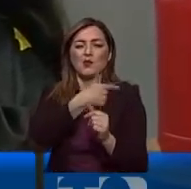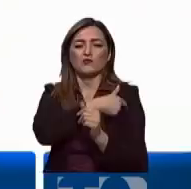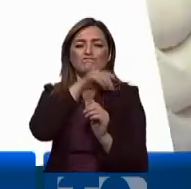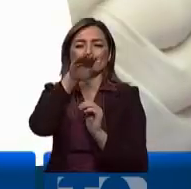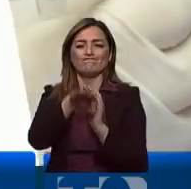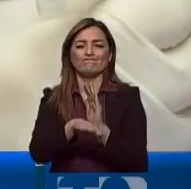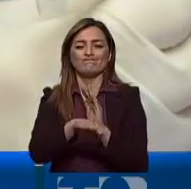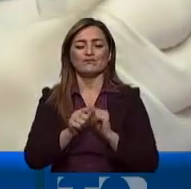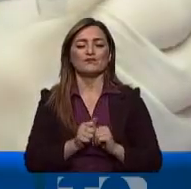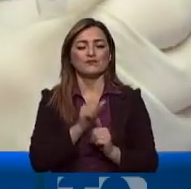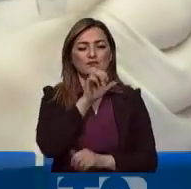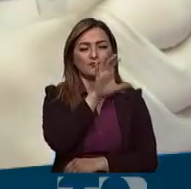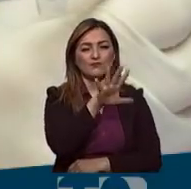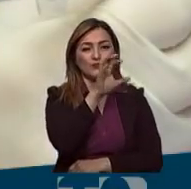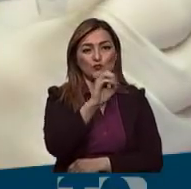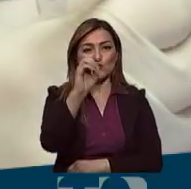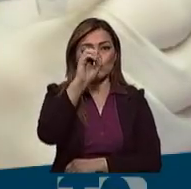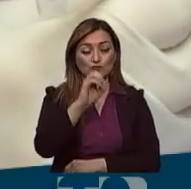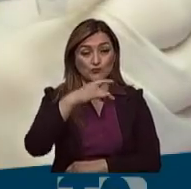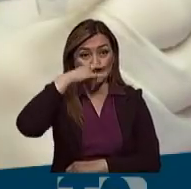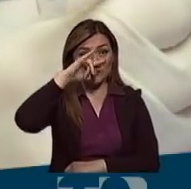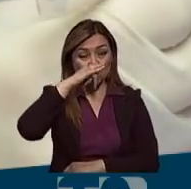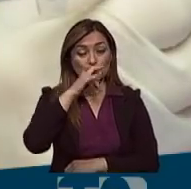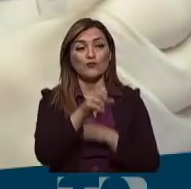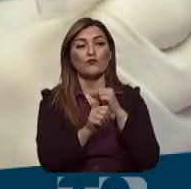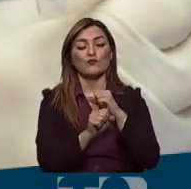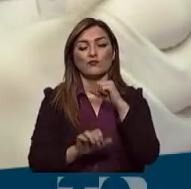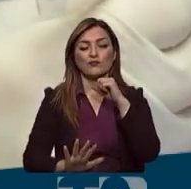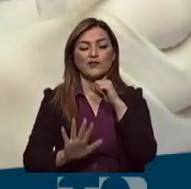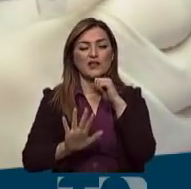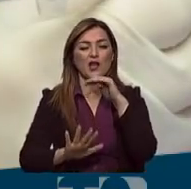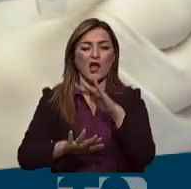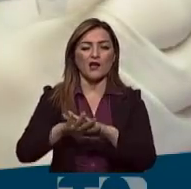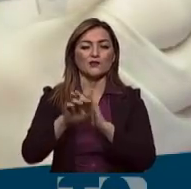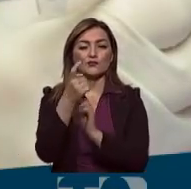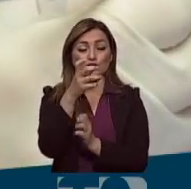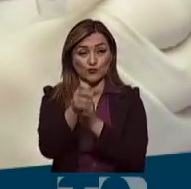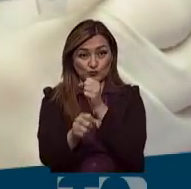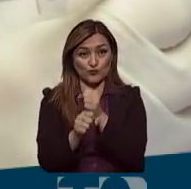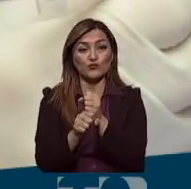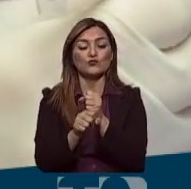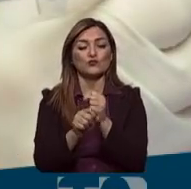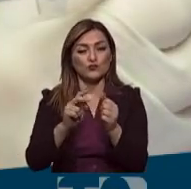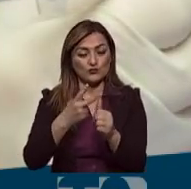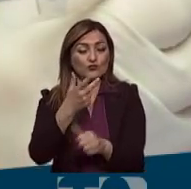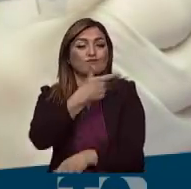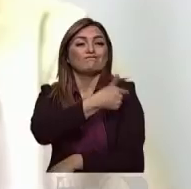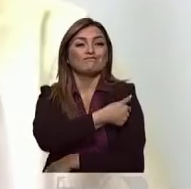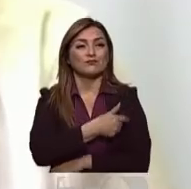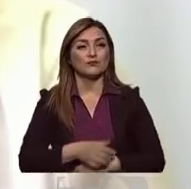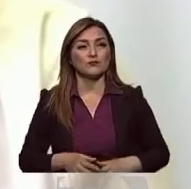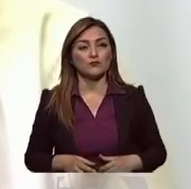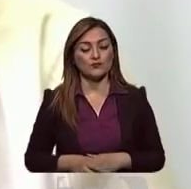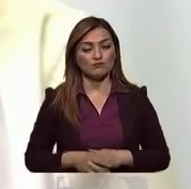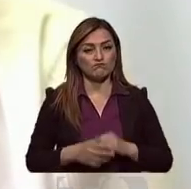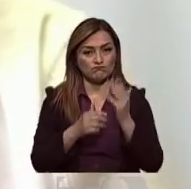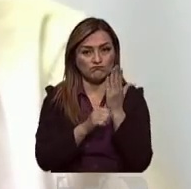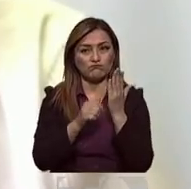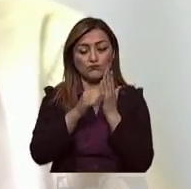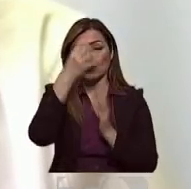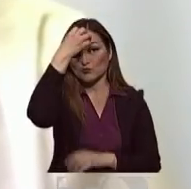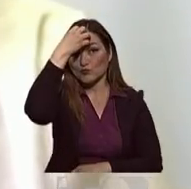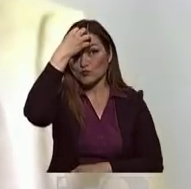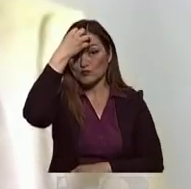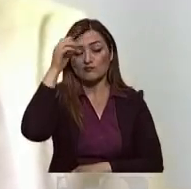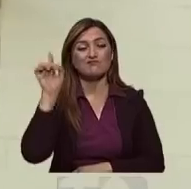vacunado sólo el 50 por ciento de niños de entre 5 a 11 años ha recibido su segunda dosis por ello la ministra de educación